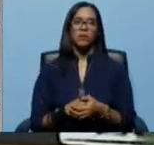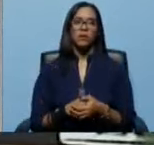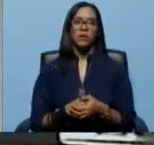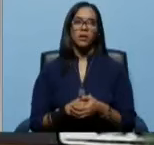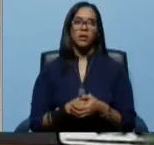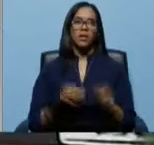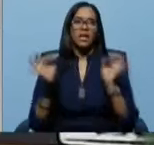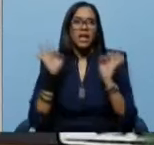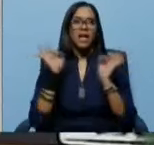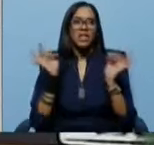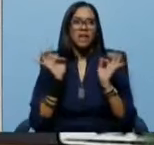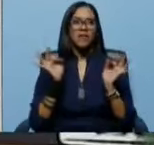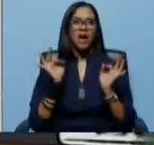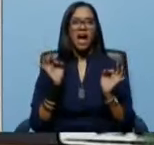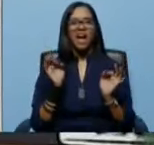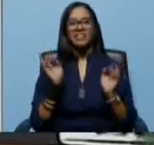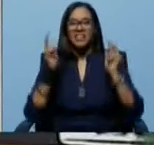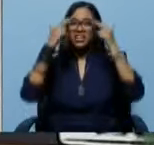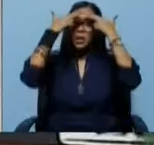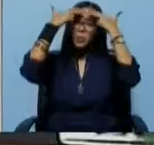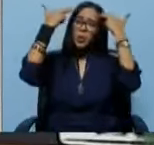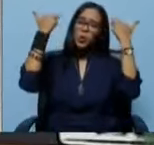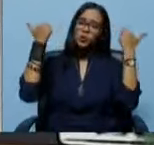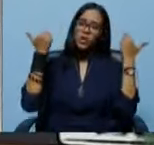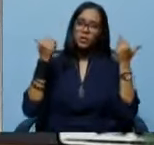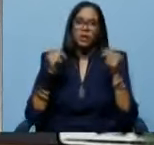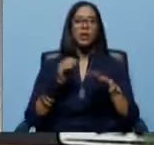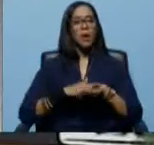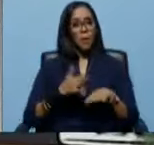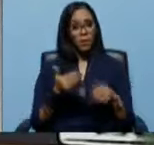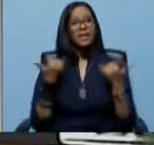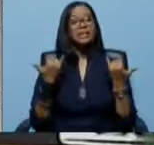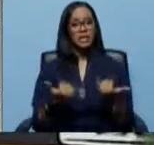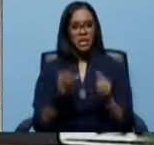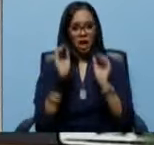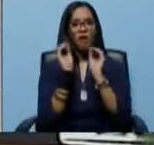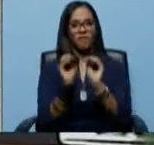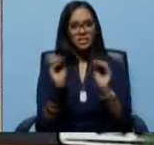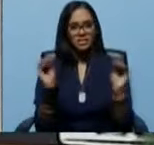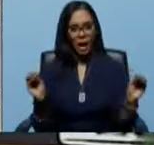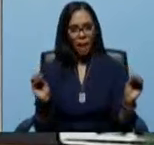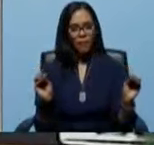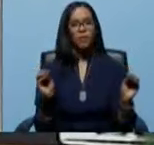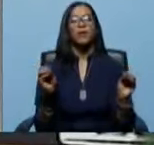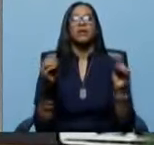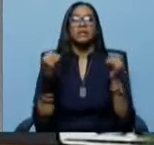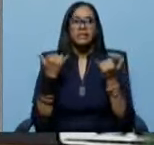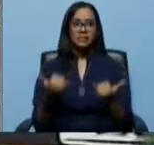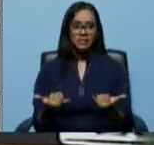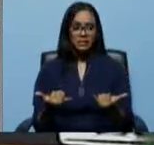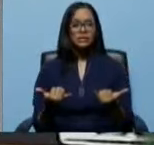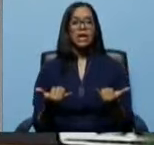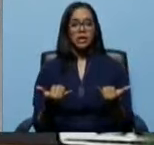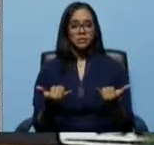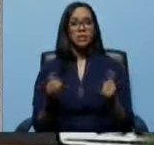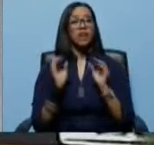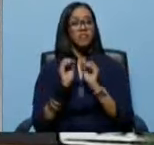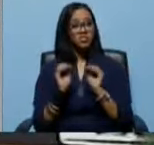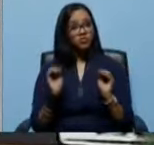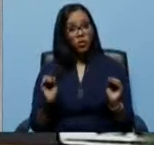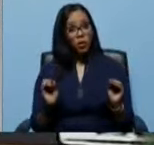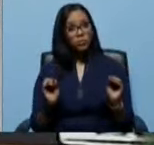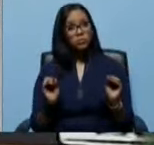Que nadie vaya a caer por inocente. Porque si ya lo advertimos, ya se hizo una acción, el que caiga bien,